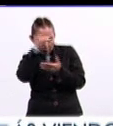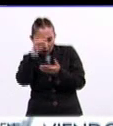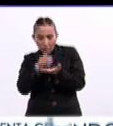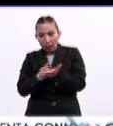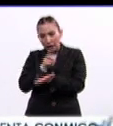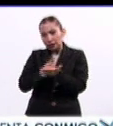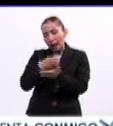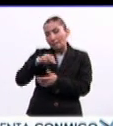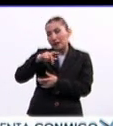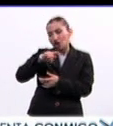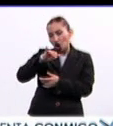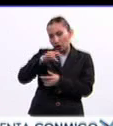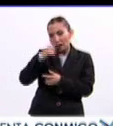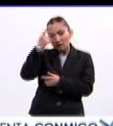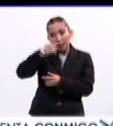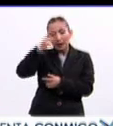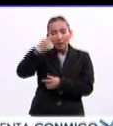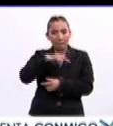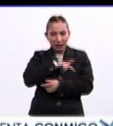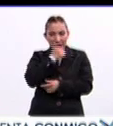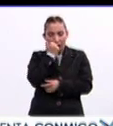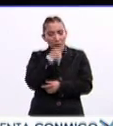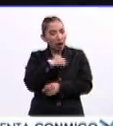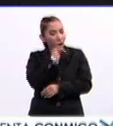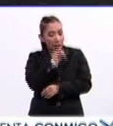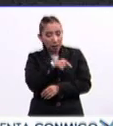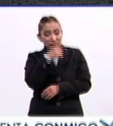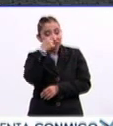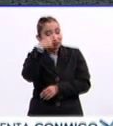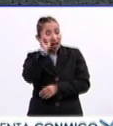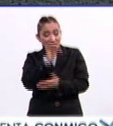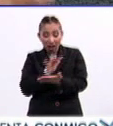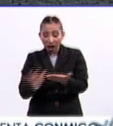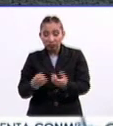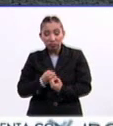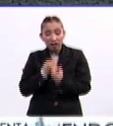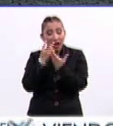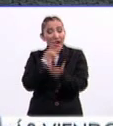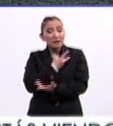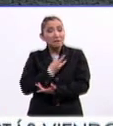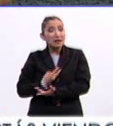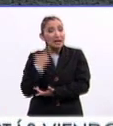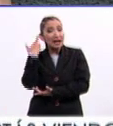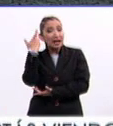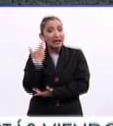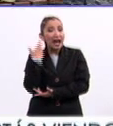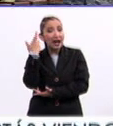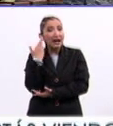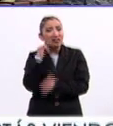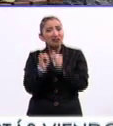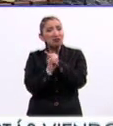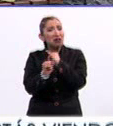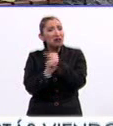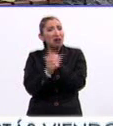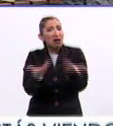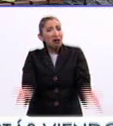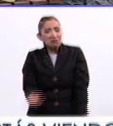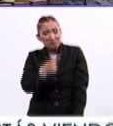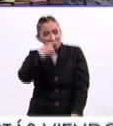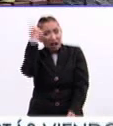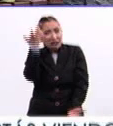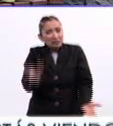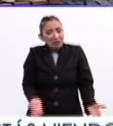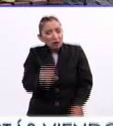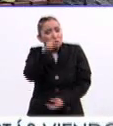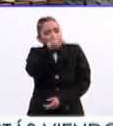Yo les digo a mis estudiantes, nunca ha sido tan fácil leer un poema virreinal en los tiempos del internet. O sea, ustedes pueden, o sea, antes